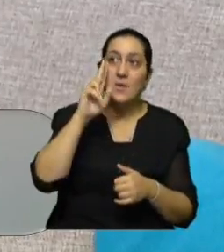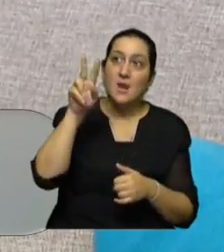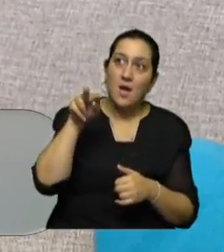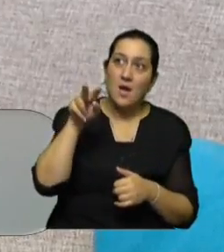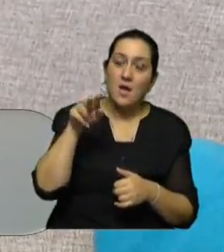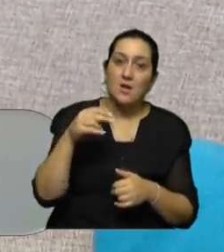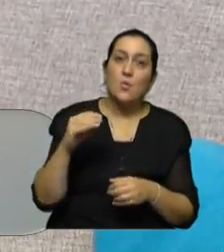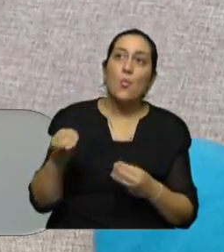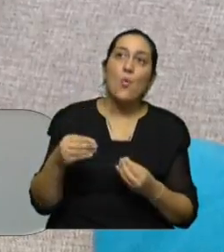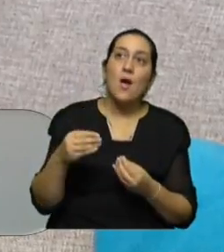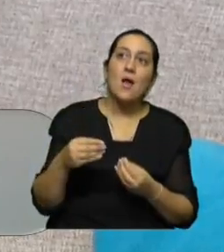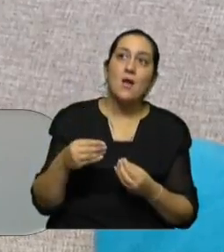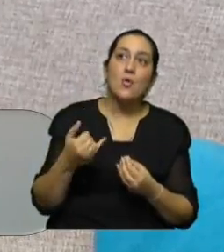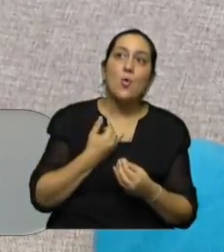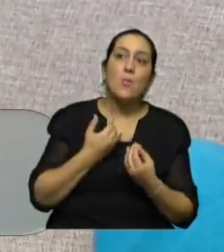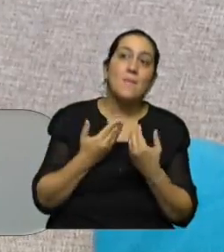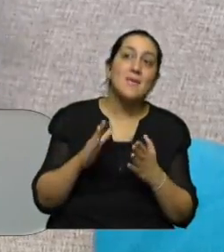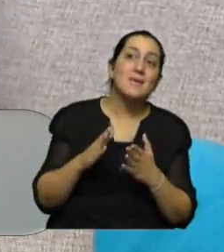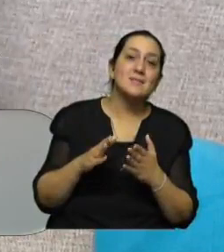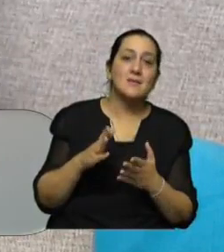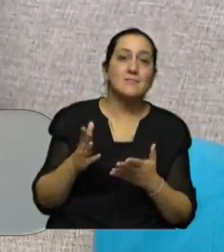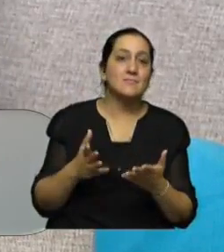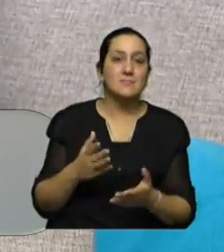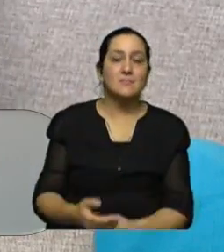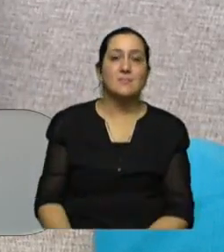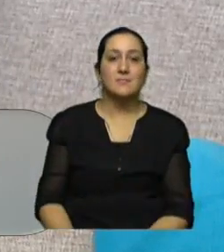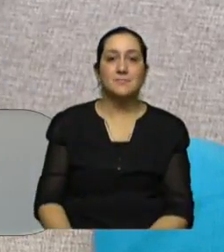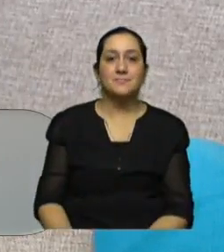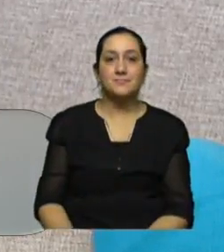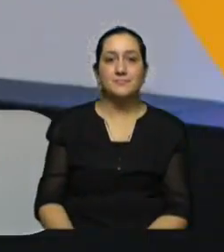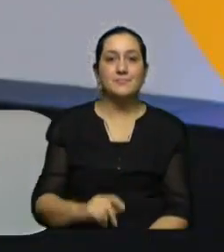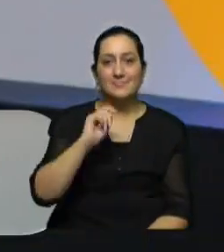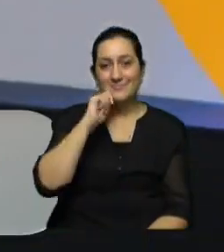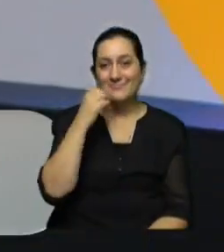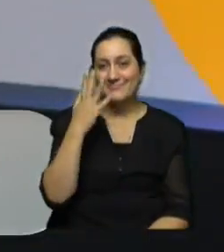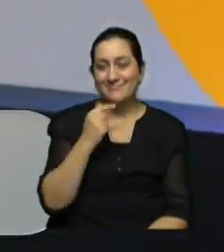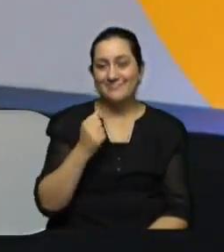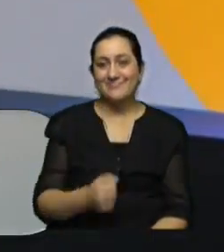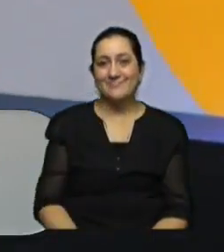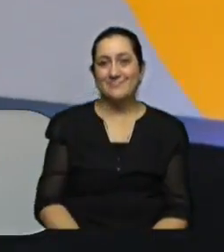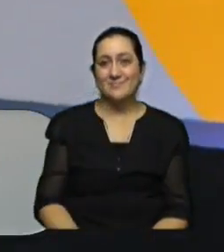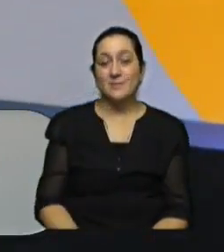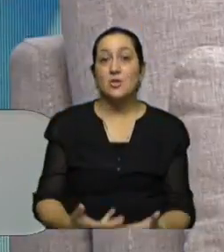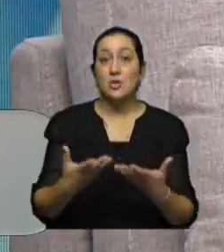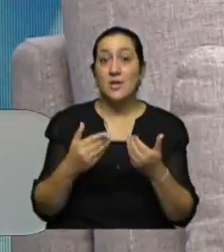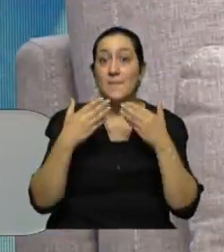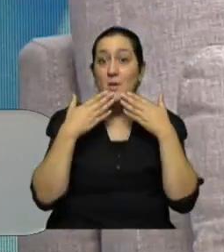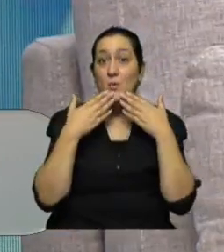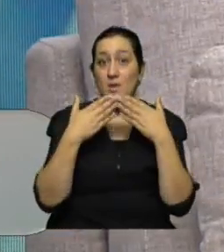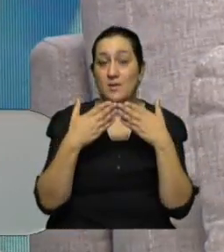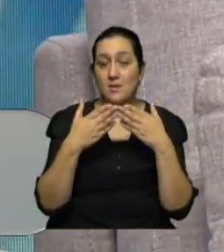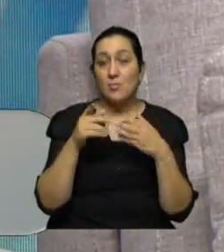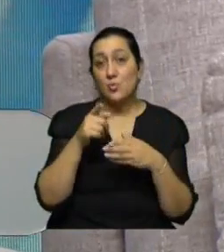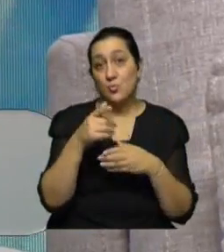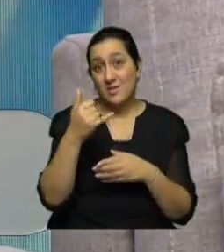apertura juega, con qué comienza y así. Qué impresionante. Me encanta. Y, señor, iba a preguntarte de los compañeros, porque vos tenés